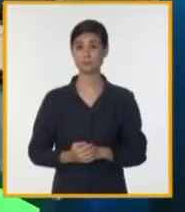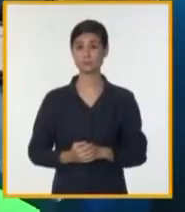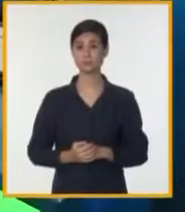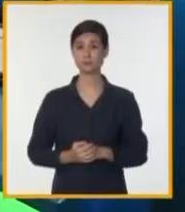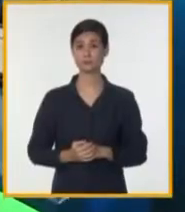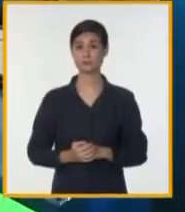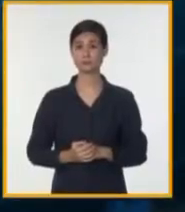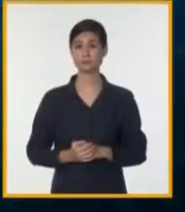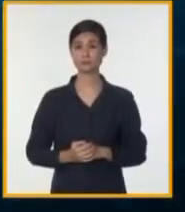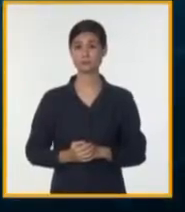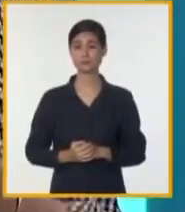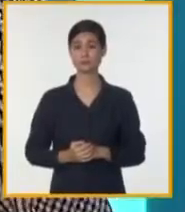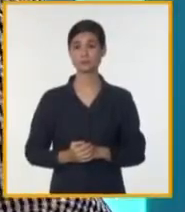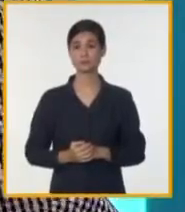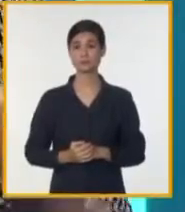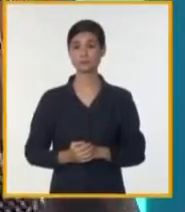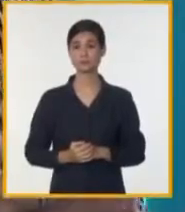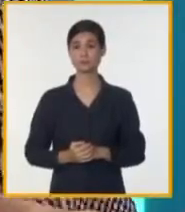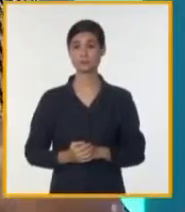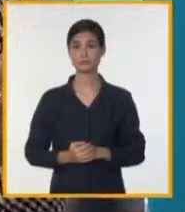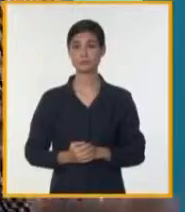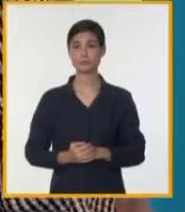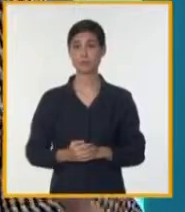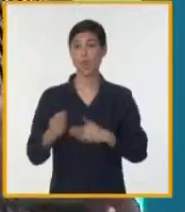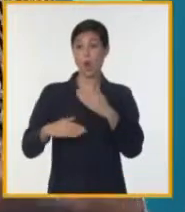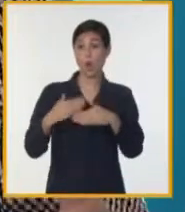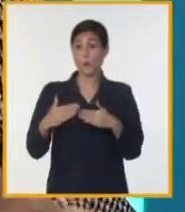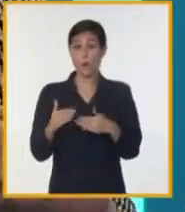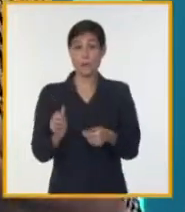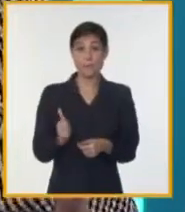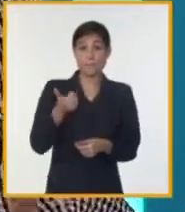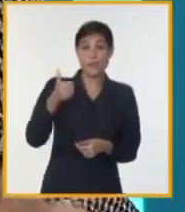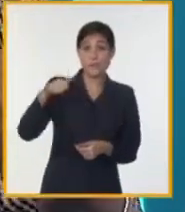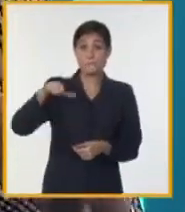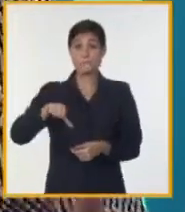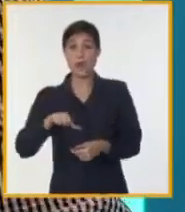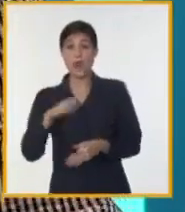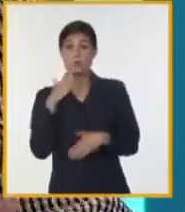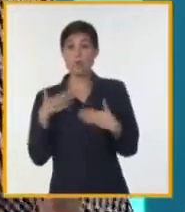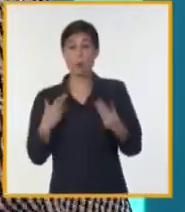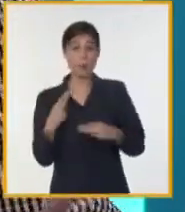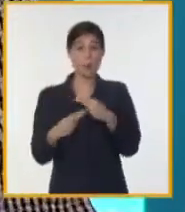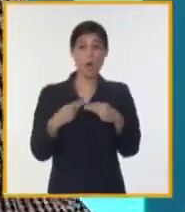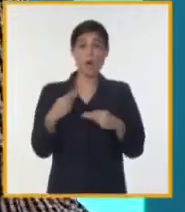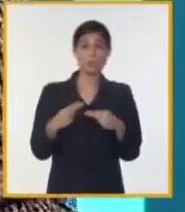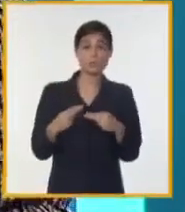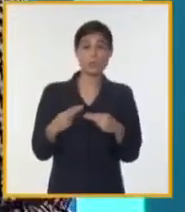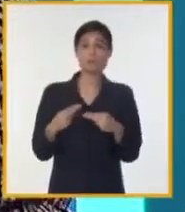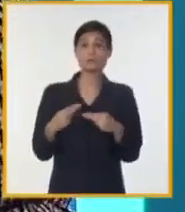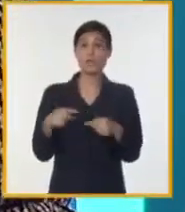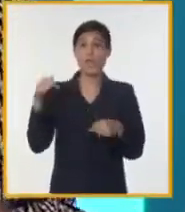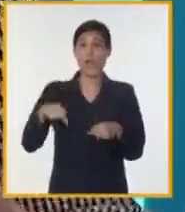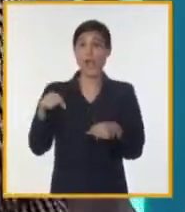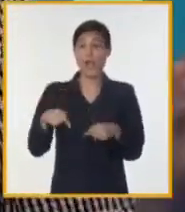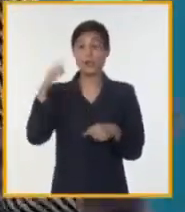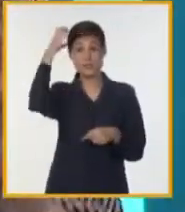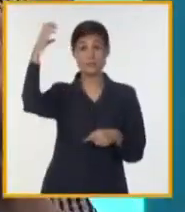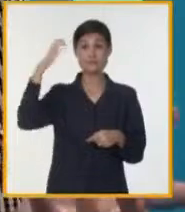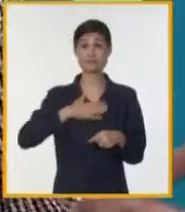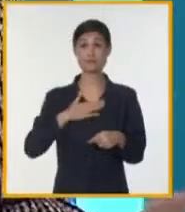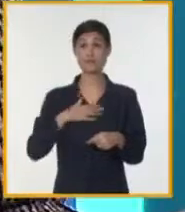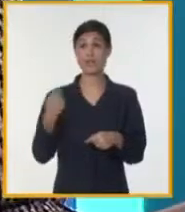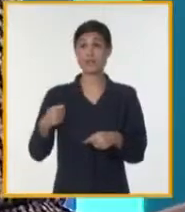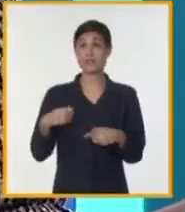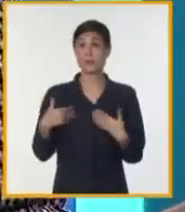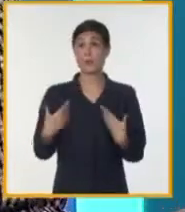maestro ni al doctor. Todos los fenómenos que para bien o para mal se gestionen, se generen, mal o bien en la empresa estatal socialista,